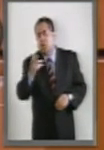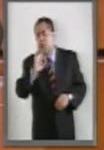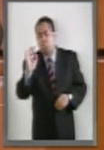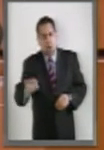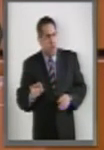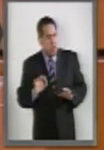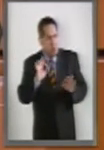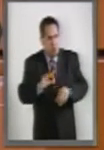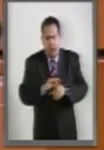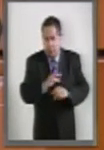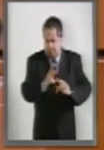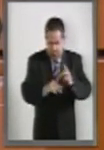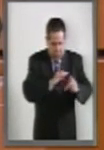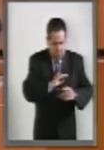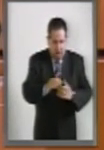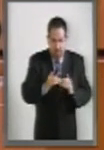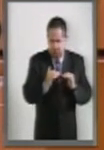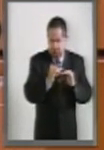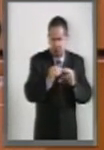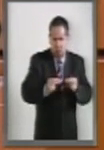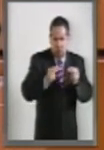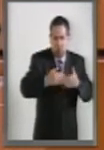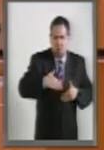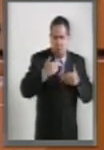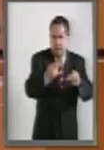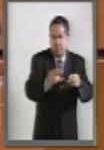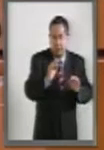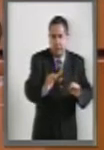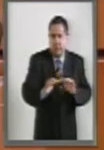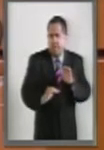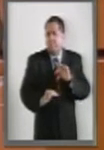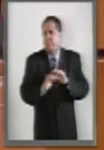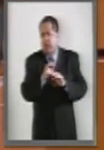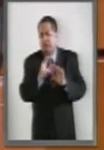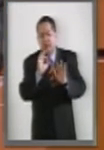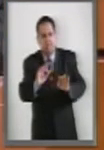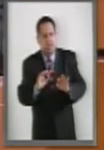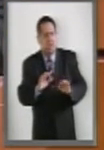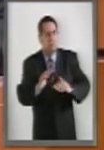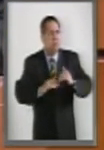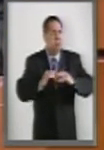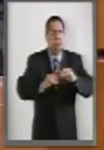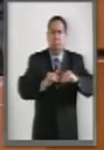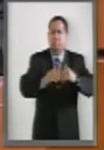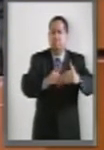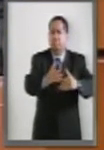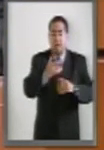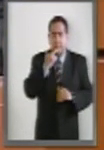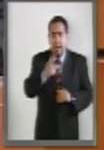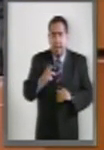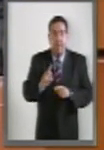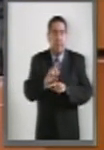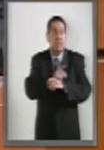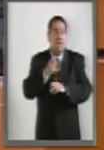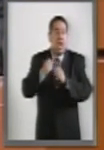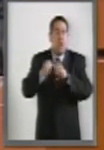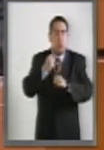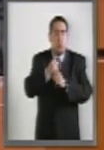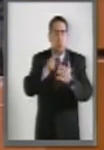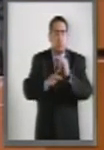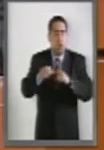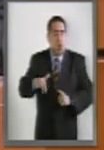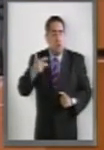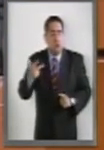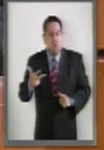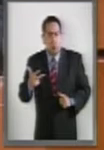17.7% real anual, el mayor crecimiento que se tenga para este periodo desde el 2008, mientras